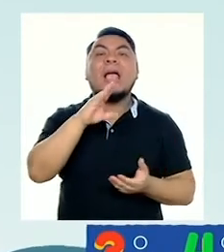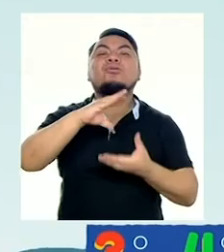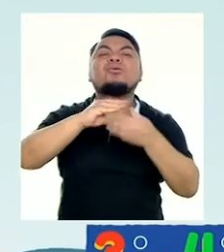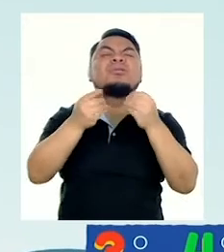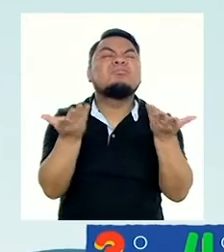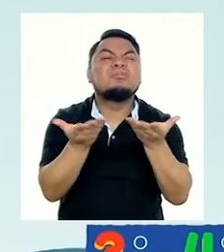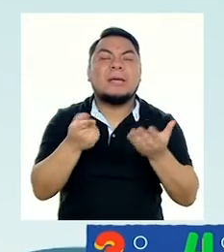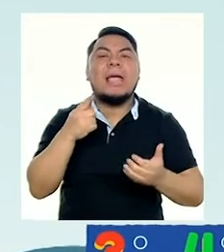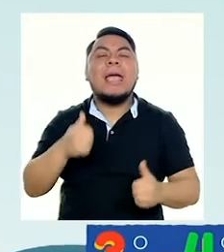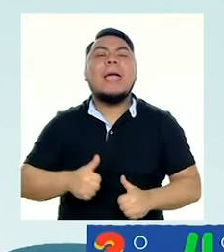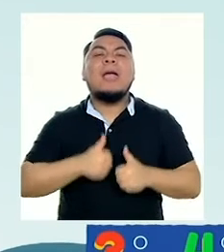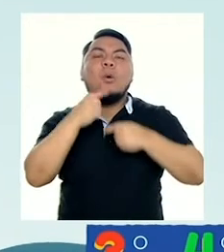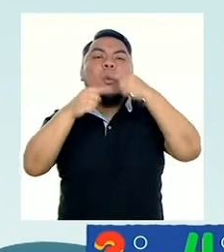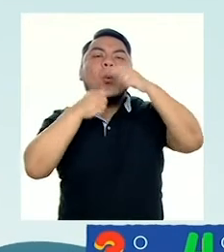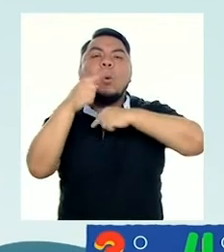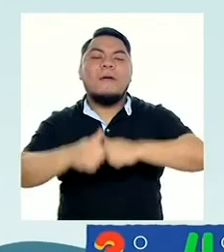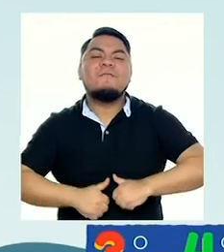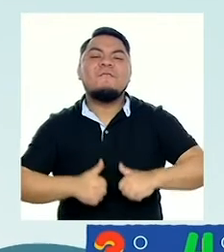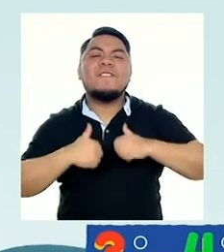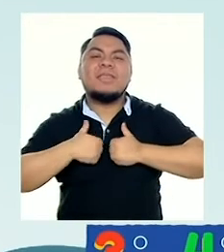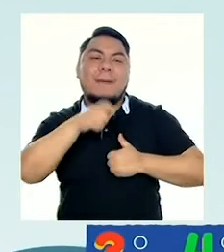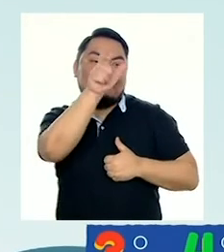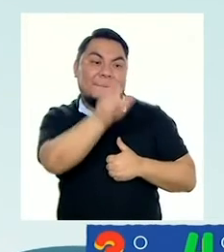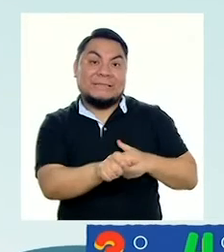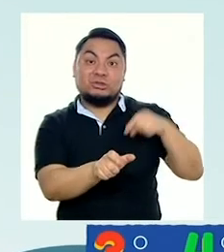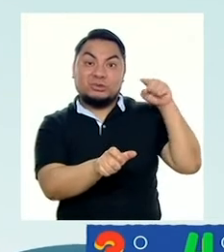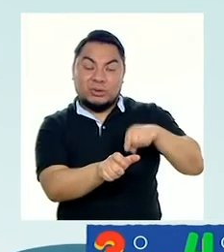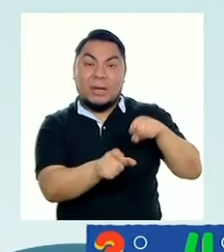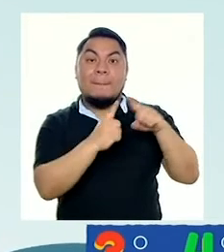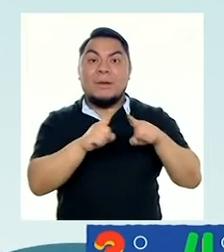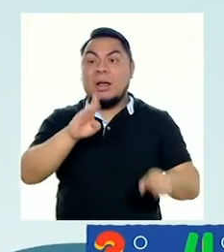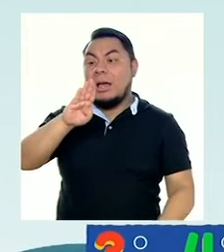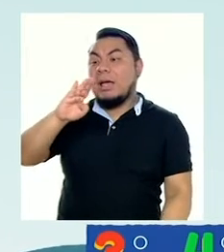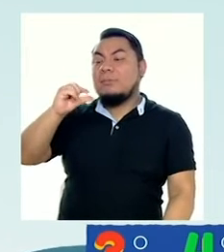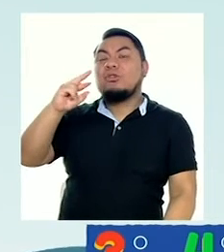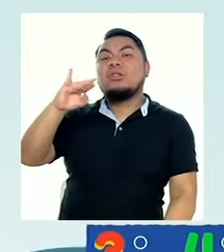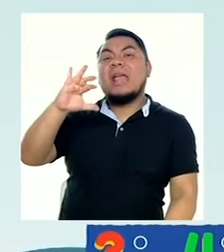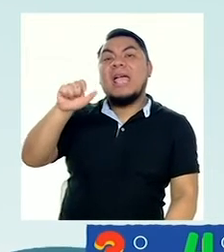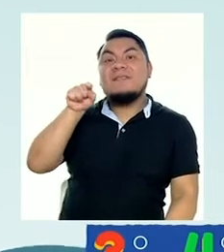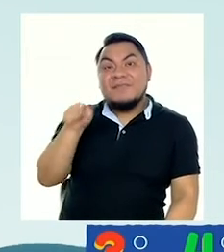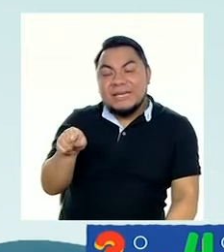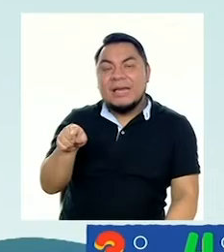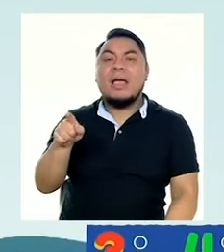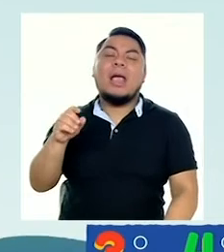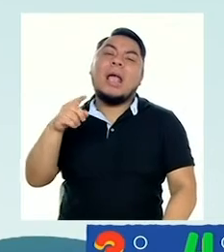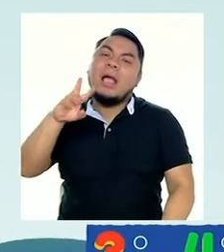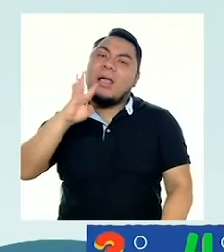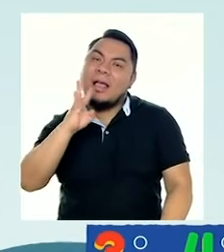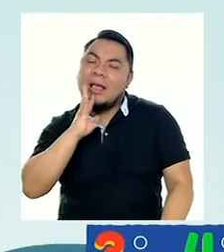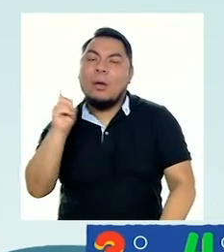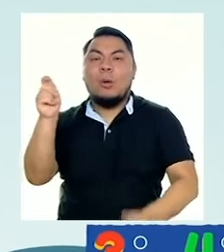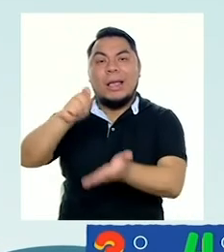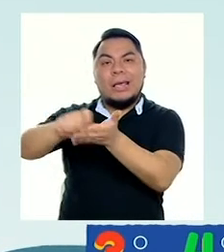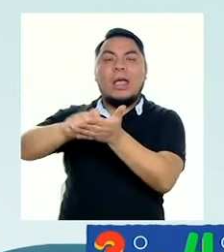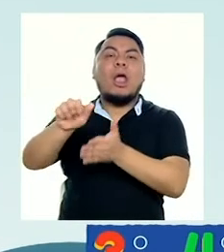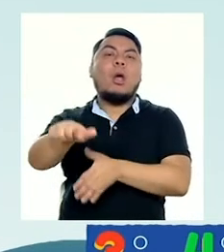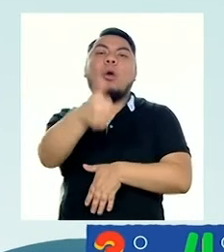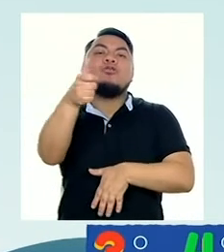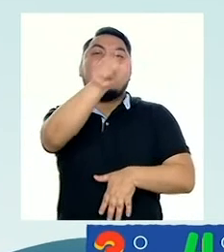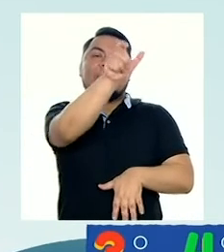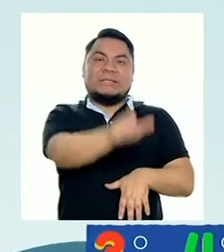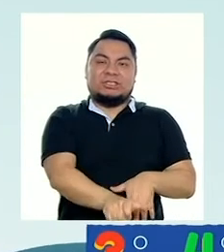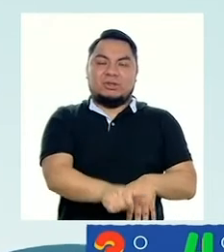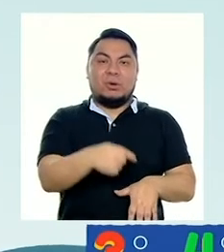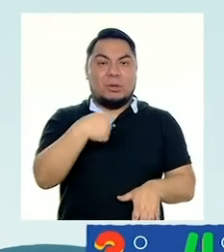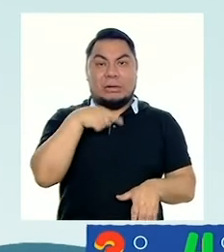relatan la historia de vida de una persona. Sin embargo, la biografía está narrada o escrita por otra persona que